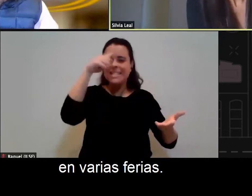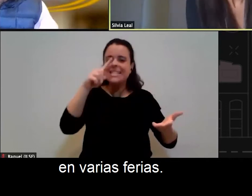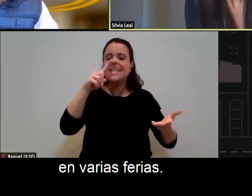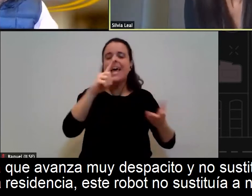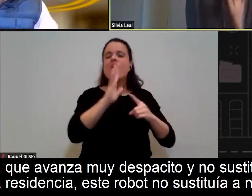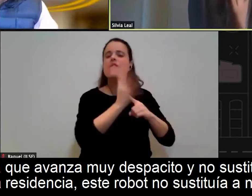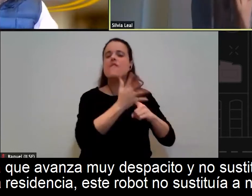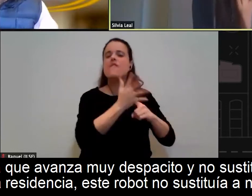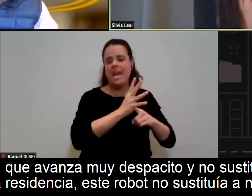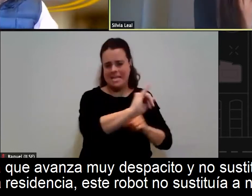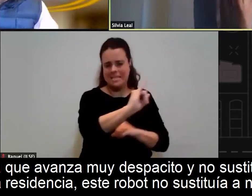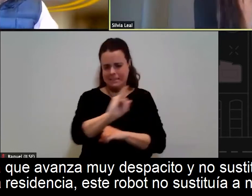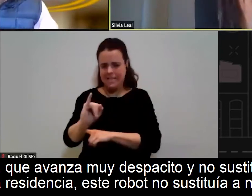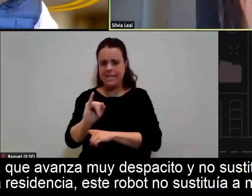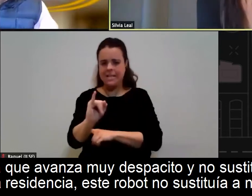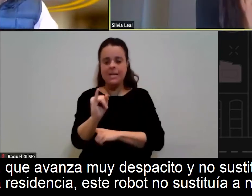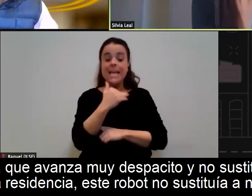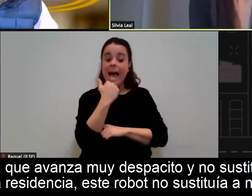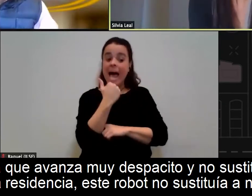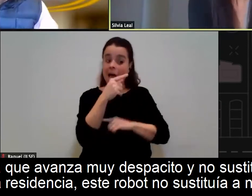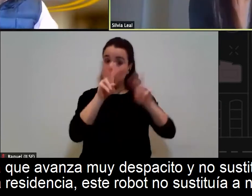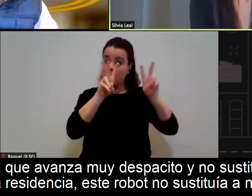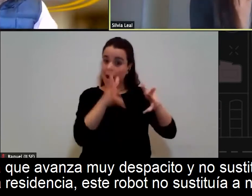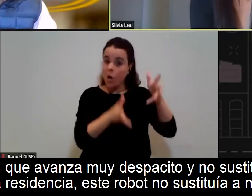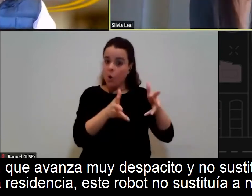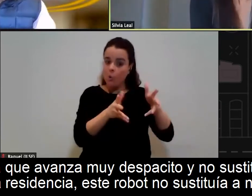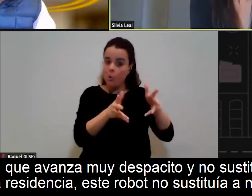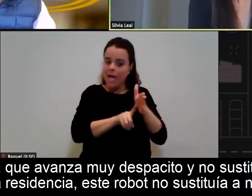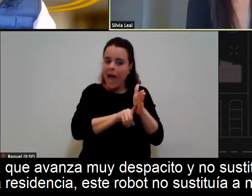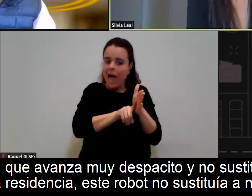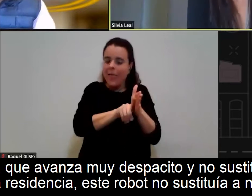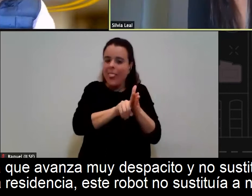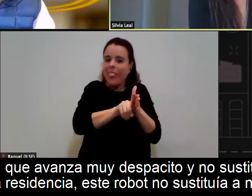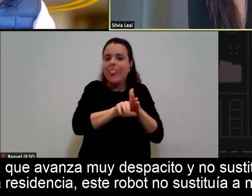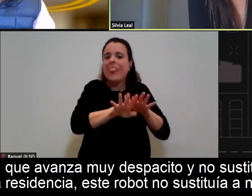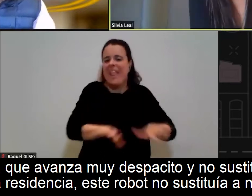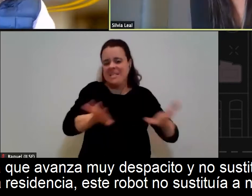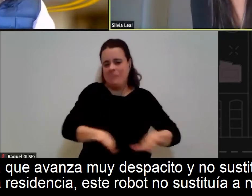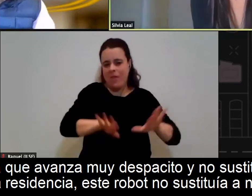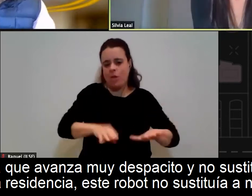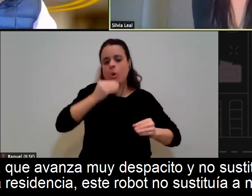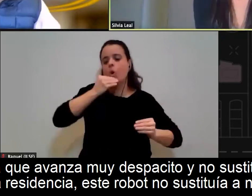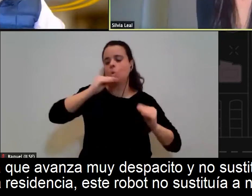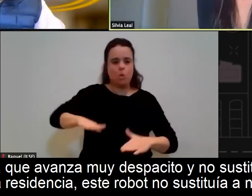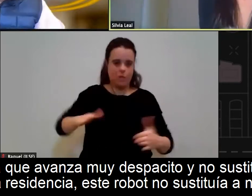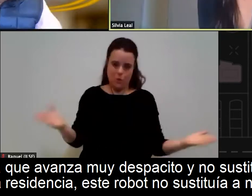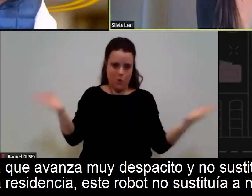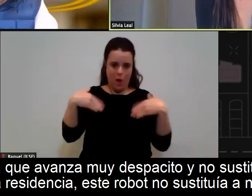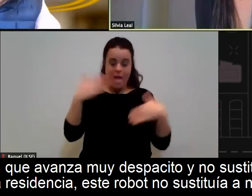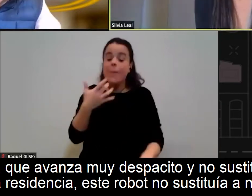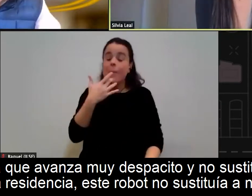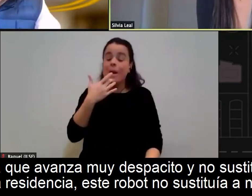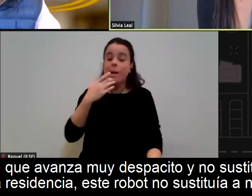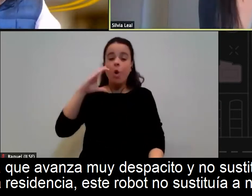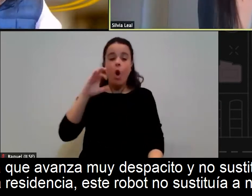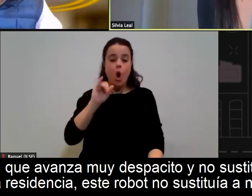una cosa que avanza muy, muy, muy despacito y que no sustituye a nadie, porque, por ejemplo, en esta residencia de Coimbra, este robot no